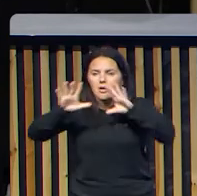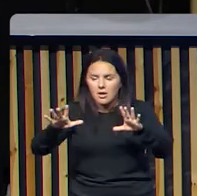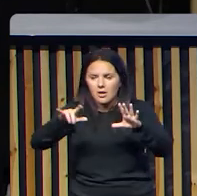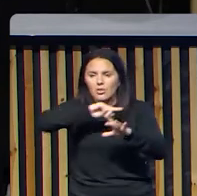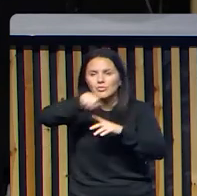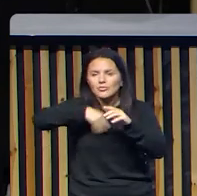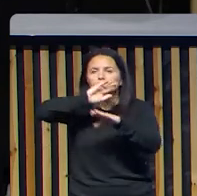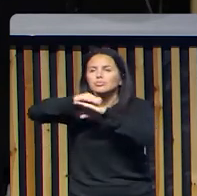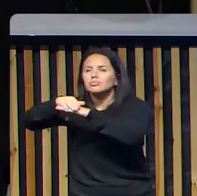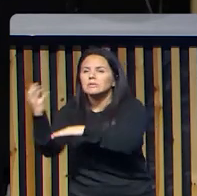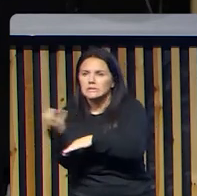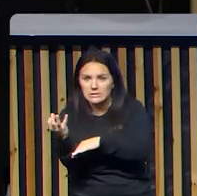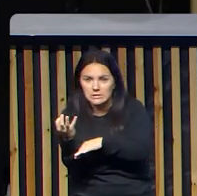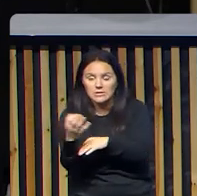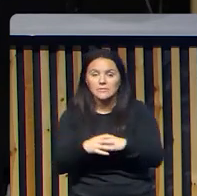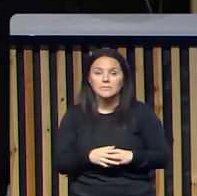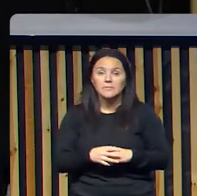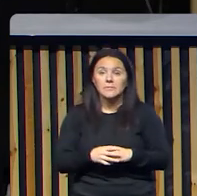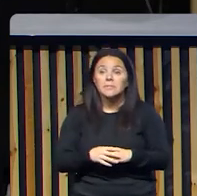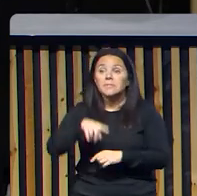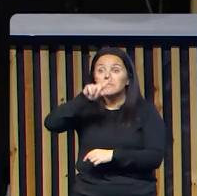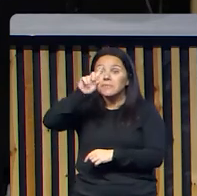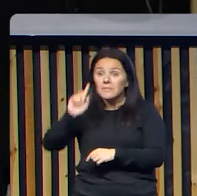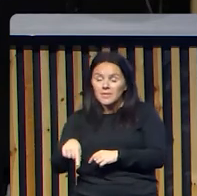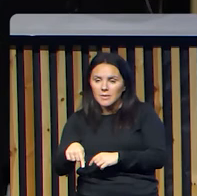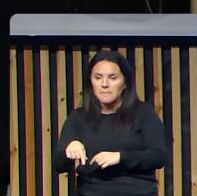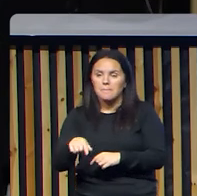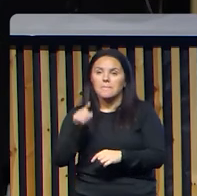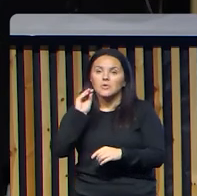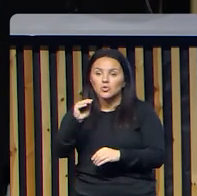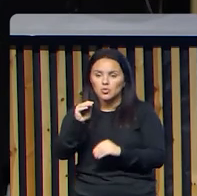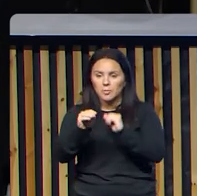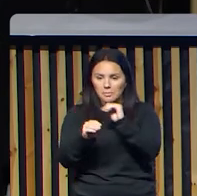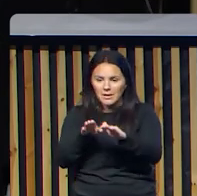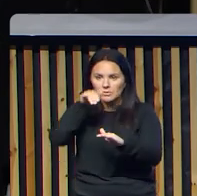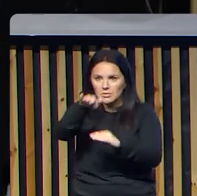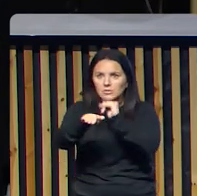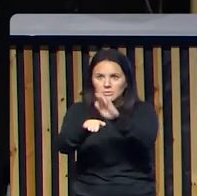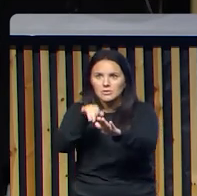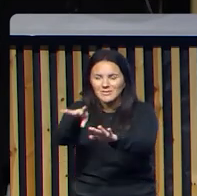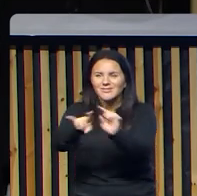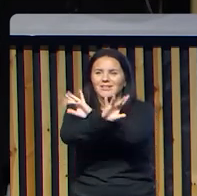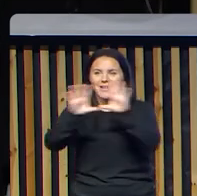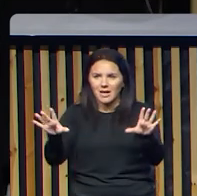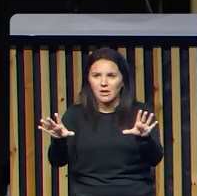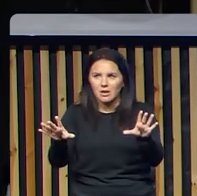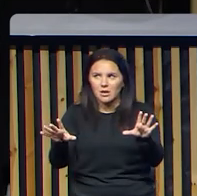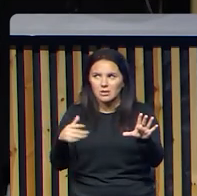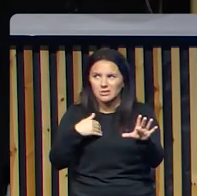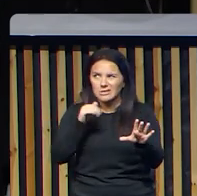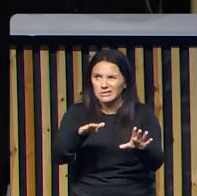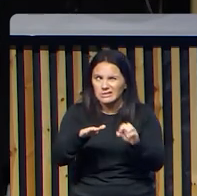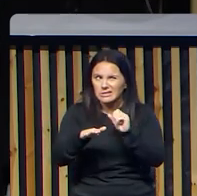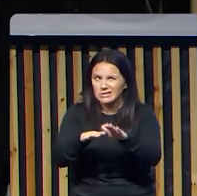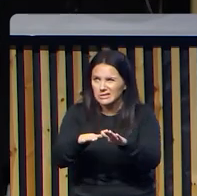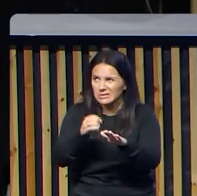tarea que hemos de cumplir también Durante los pasos de su realización no aquello que pero lo estoy haciendo bien